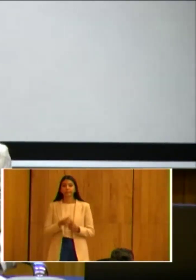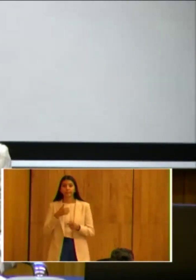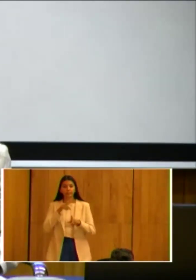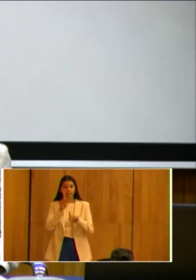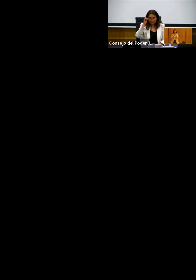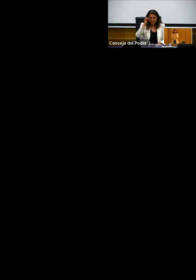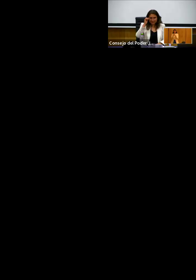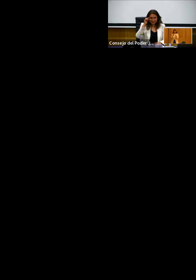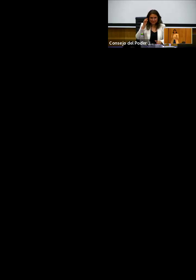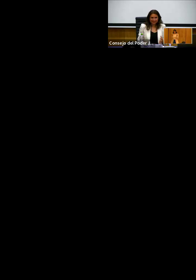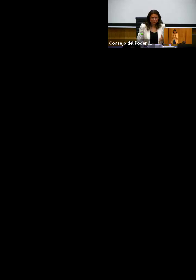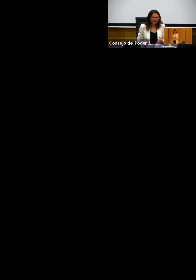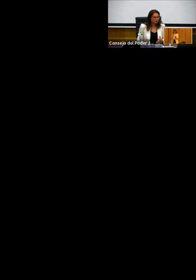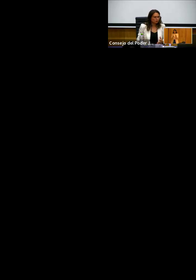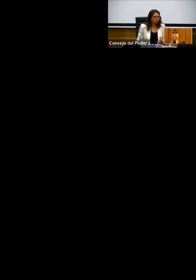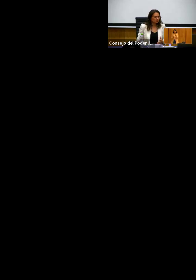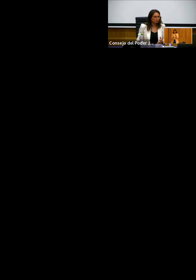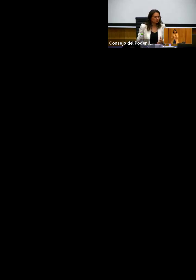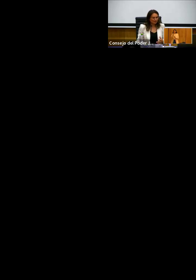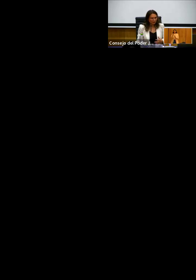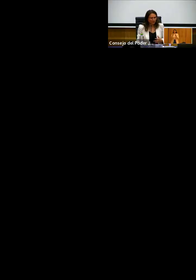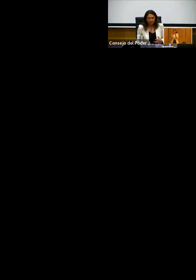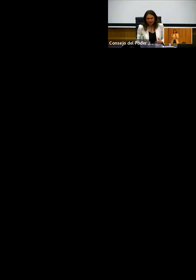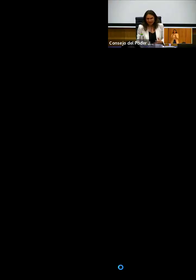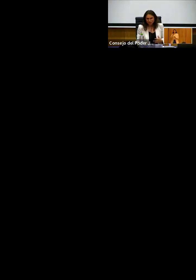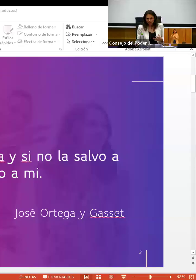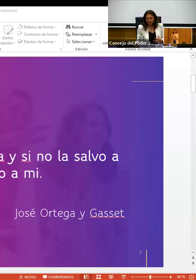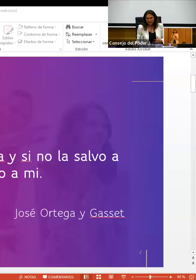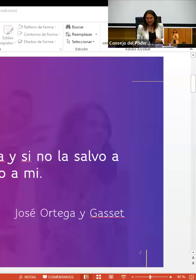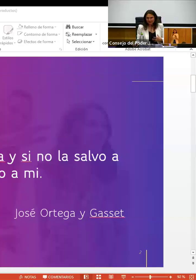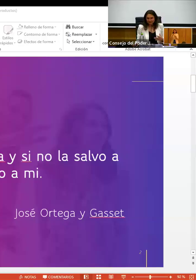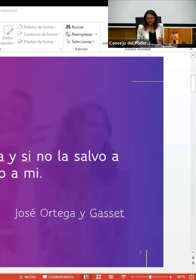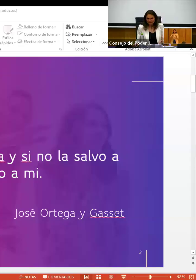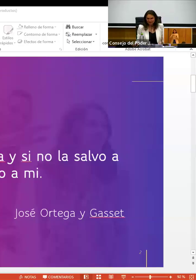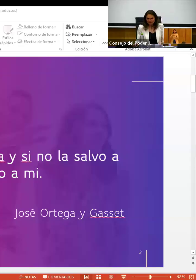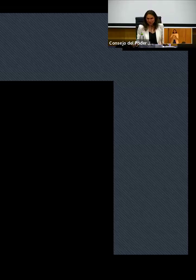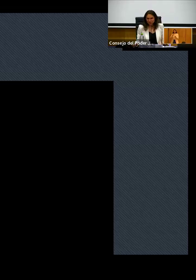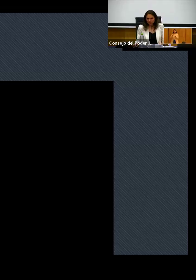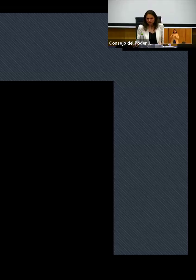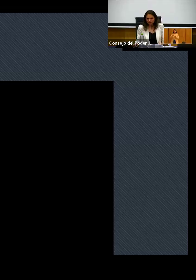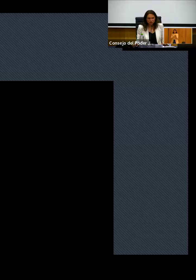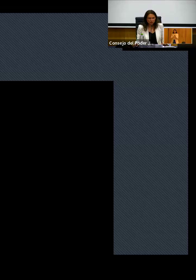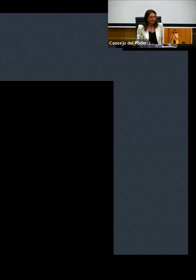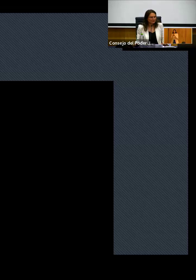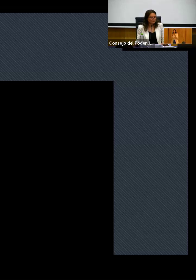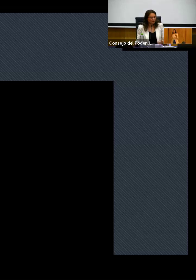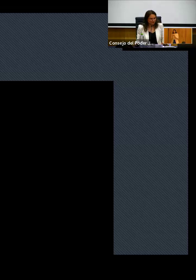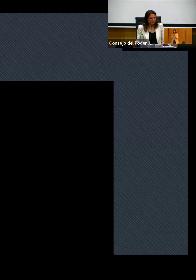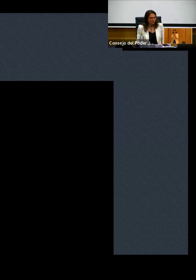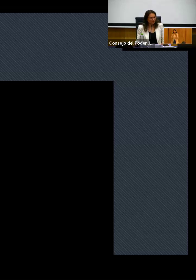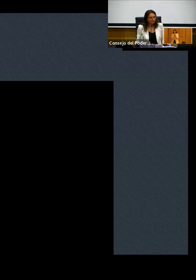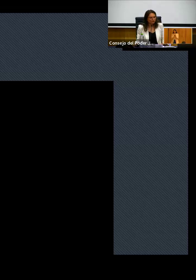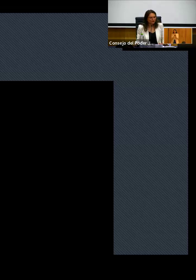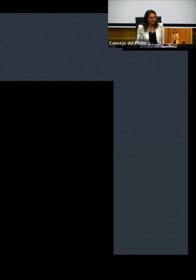platicar muy brevemente. Se trata de un asunto ordinario laboral sobre indemnización constitucional, es decir, por